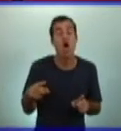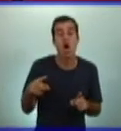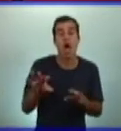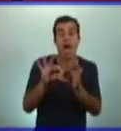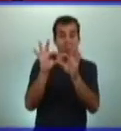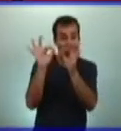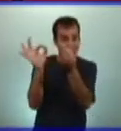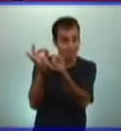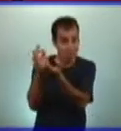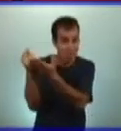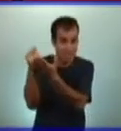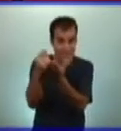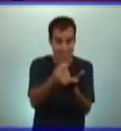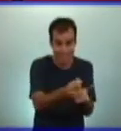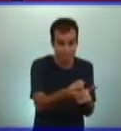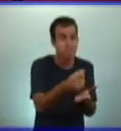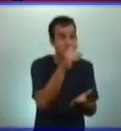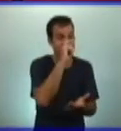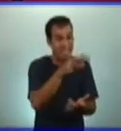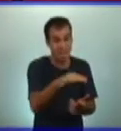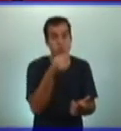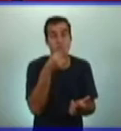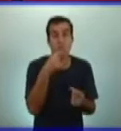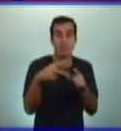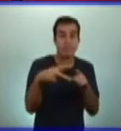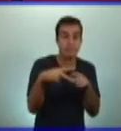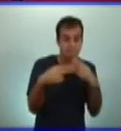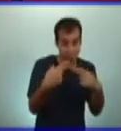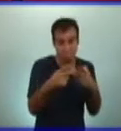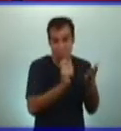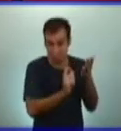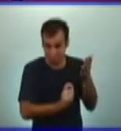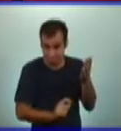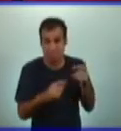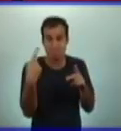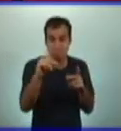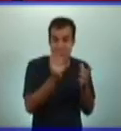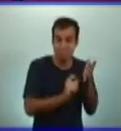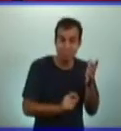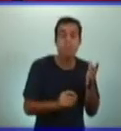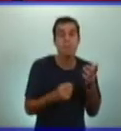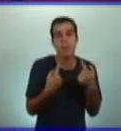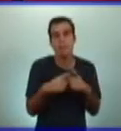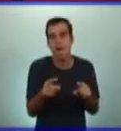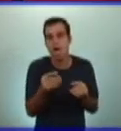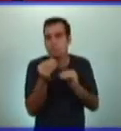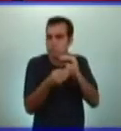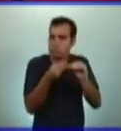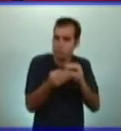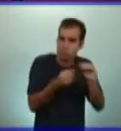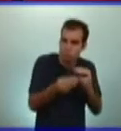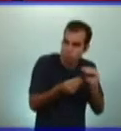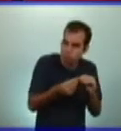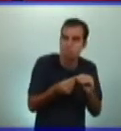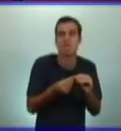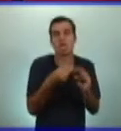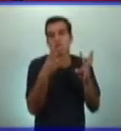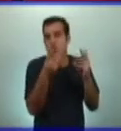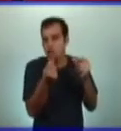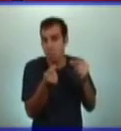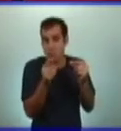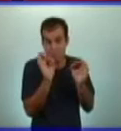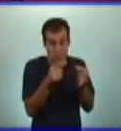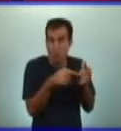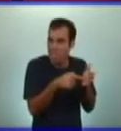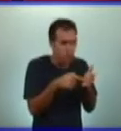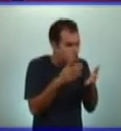con la ayuda de la familia, el alumno puede resolver estos ejercicios similares, o sea, transformando los números que le dan en el ejercicio